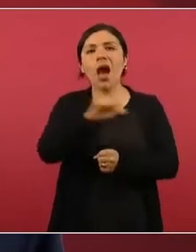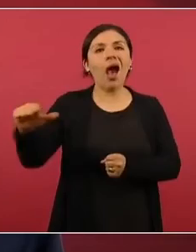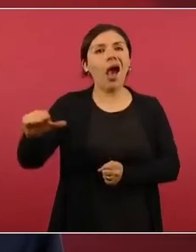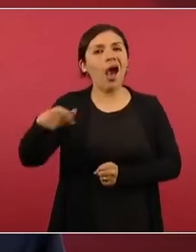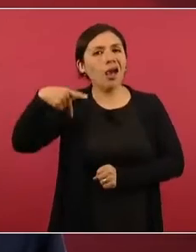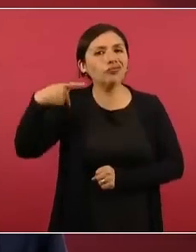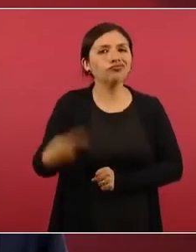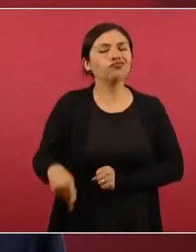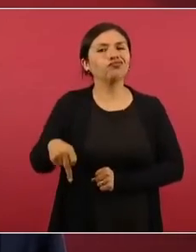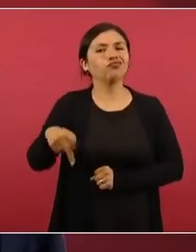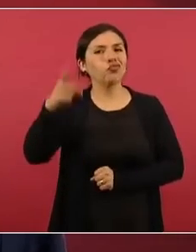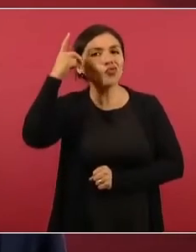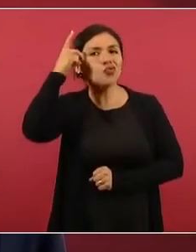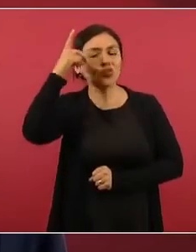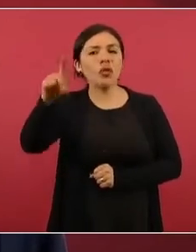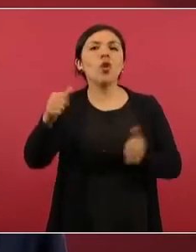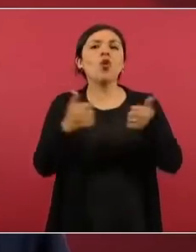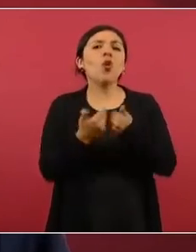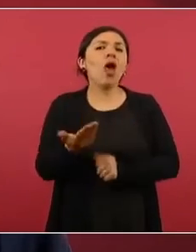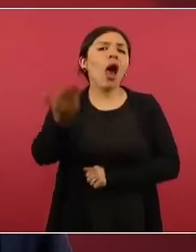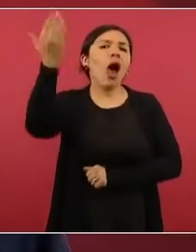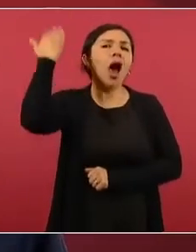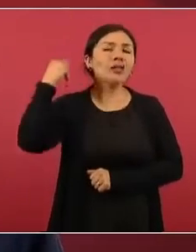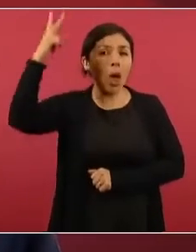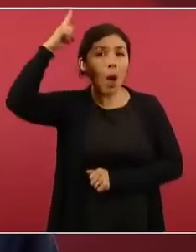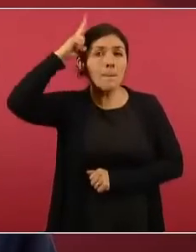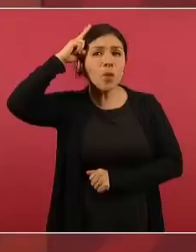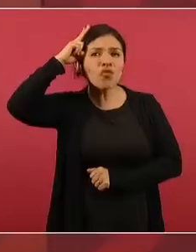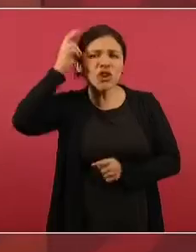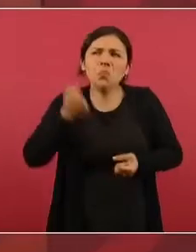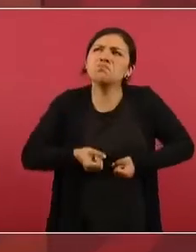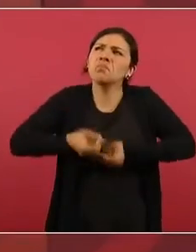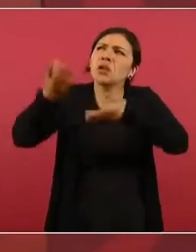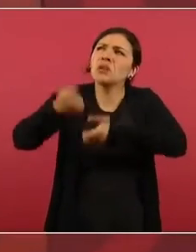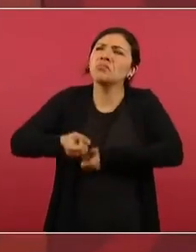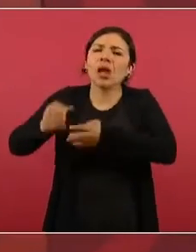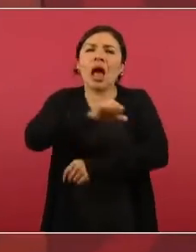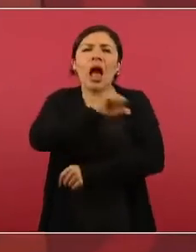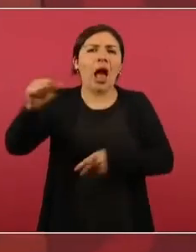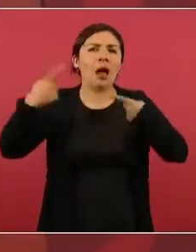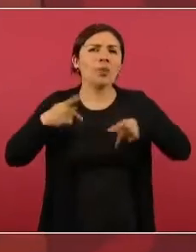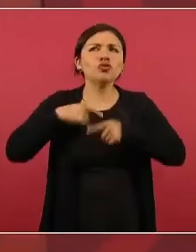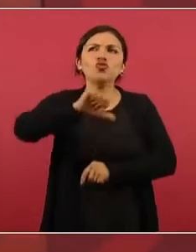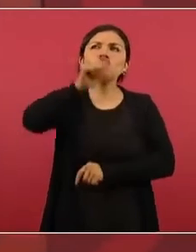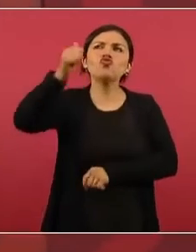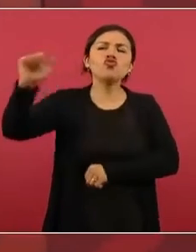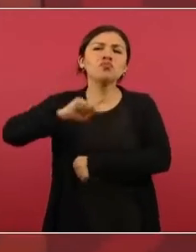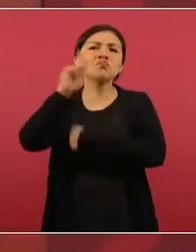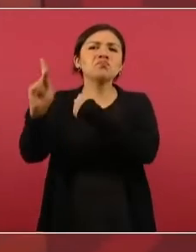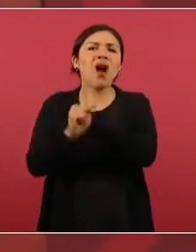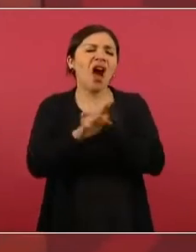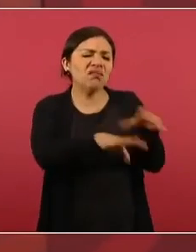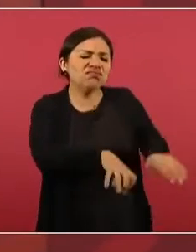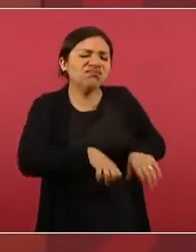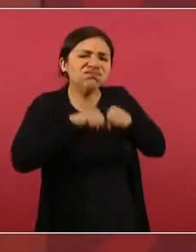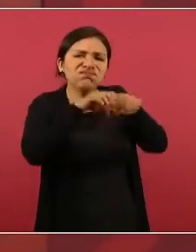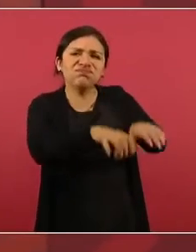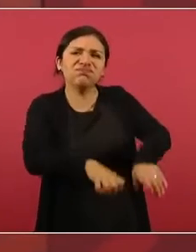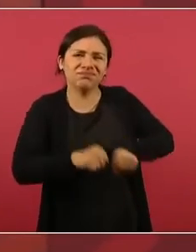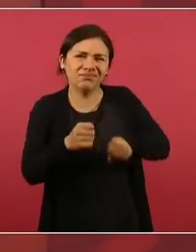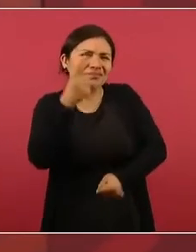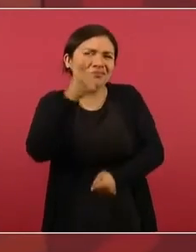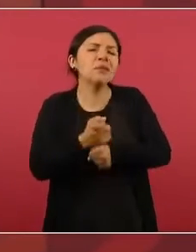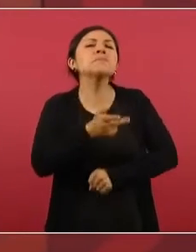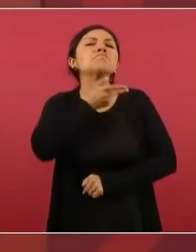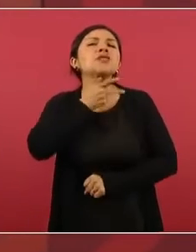bienes que Porfirio Díaz había entregado a extranjeros, en especial el petróleo.